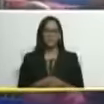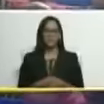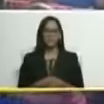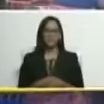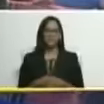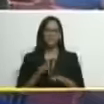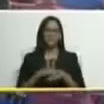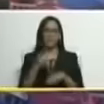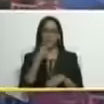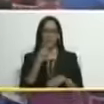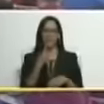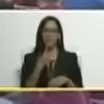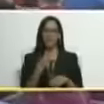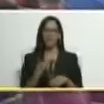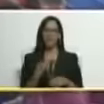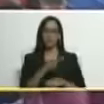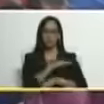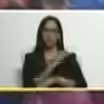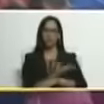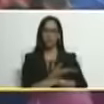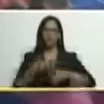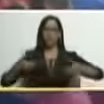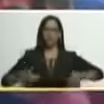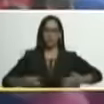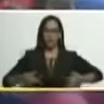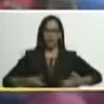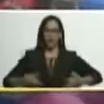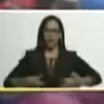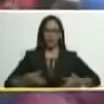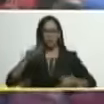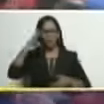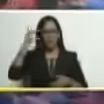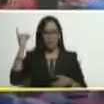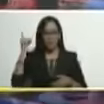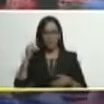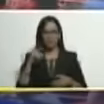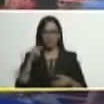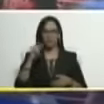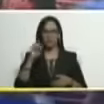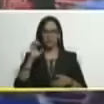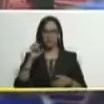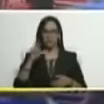Porque miren tremendo esfuerzo, Delcy, Tellechea.